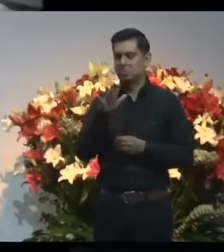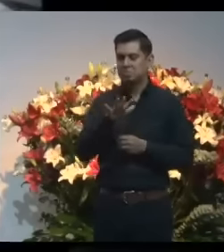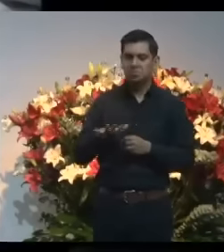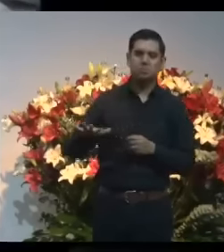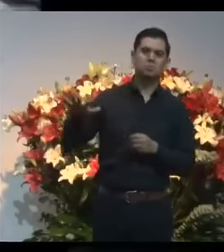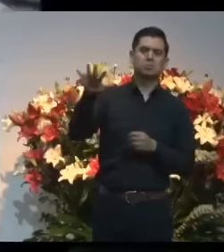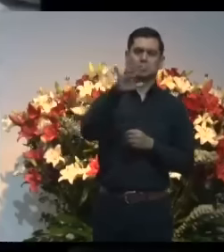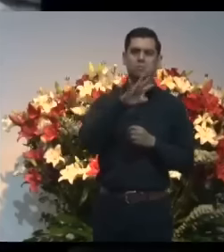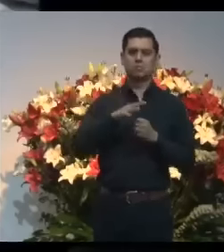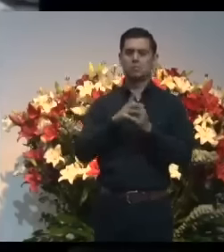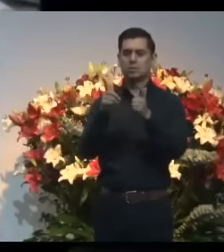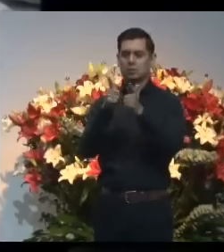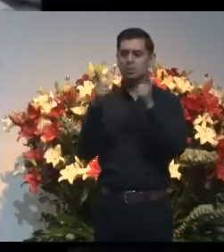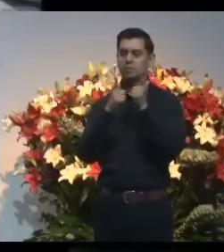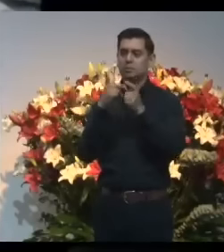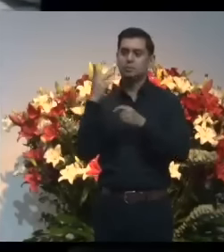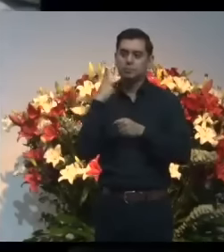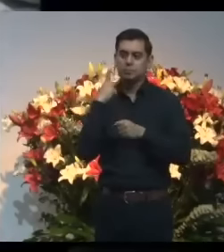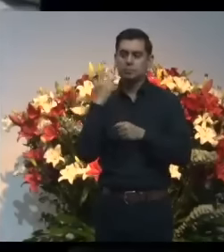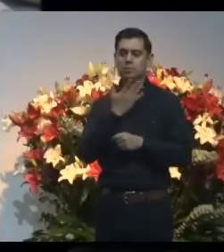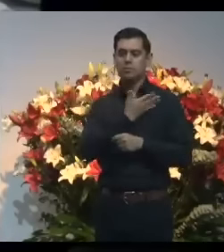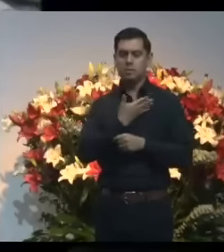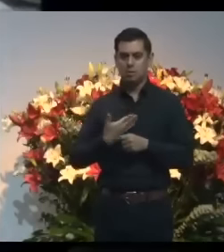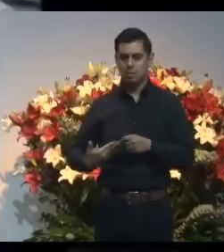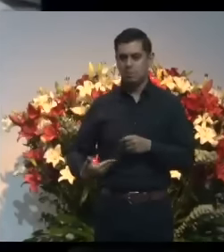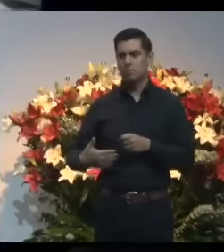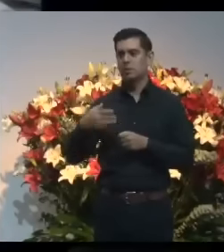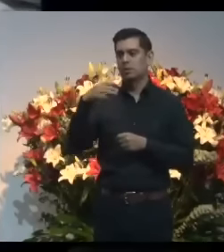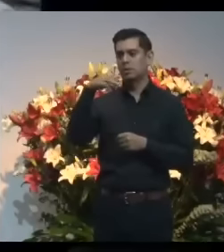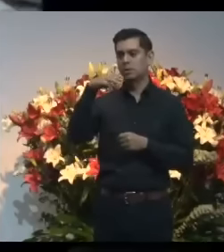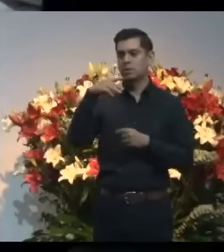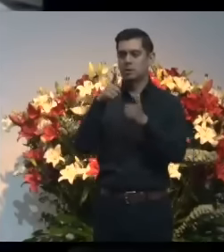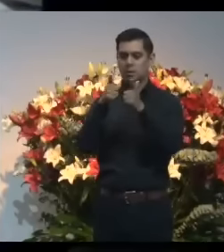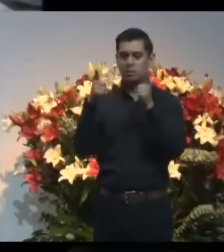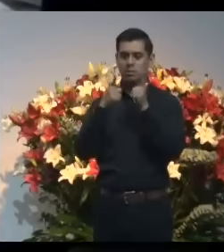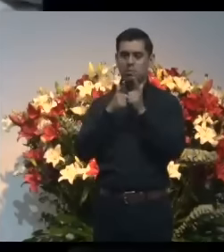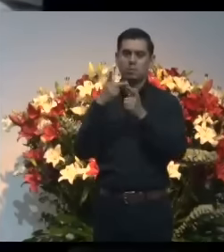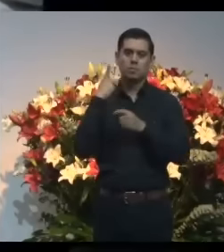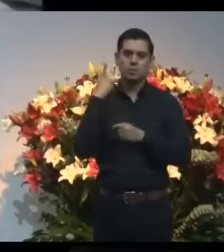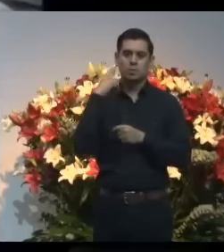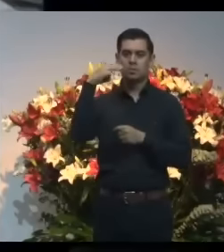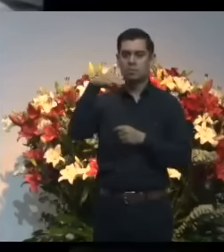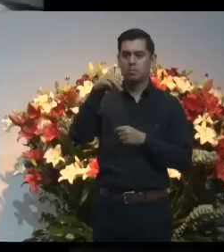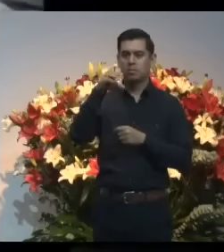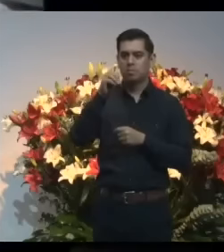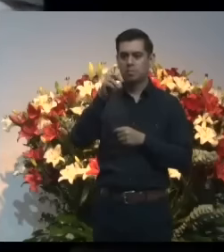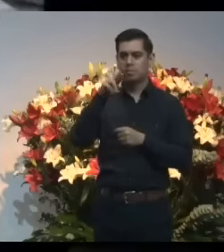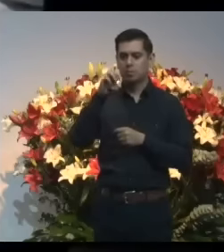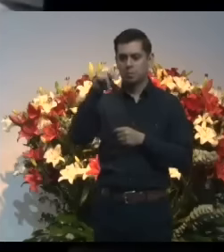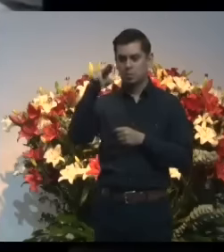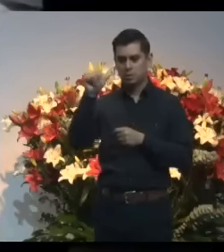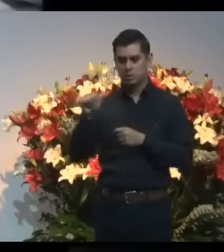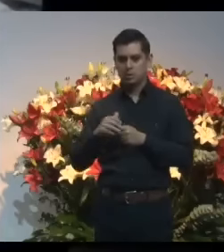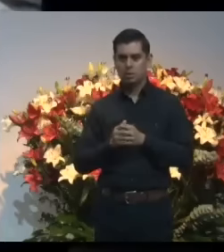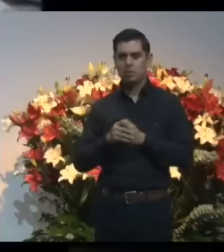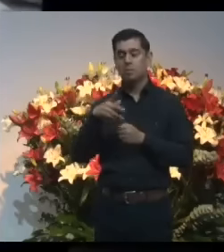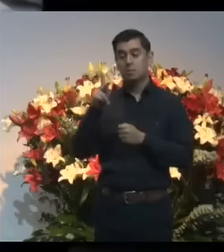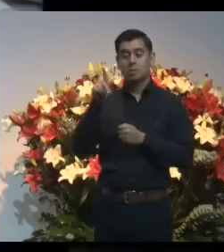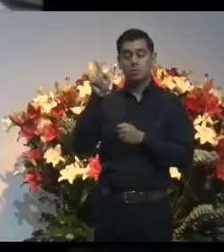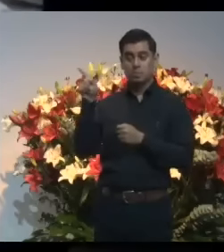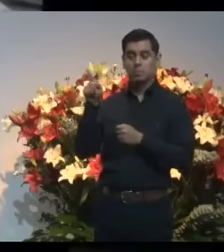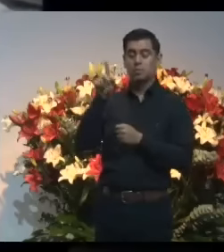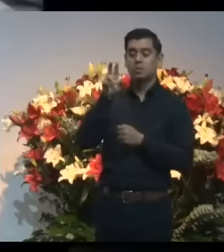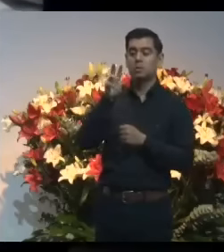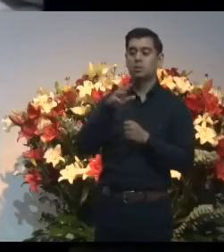generalizada. El presidente de Morena, Mario Delgado, está relacionado con delitos de huachicol. Aquí nadie me ha preguntado de eso,